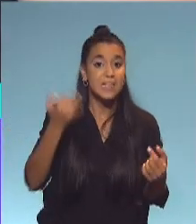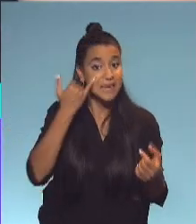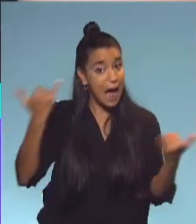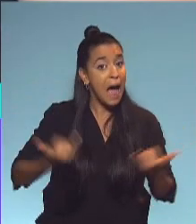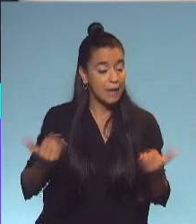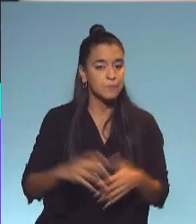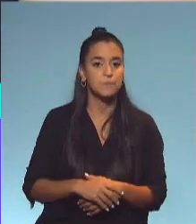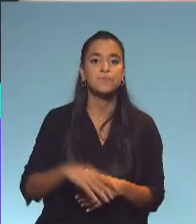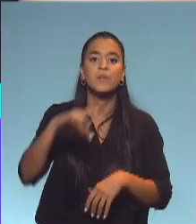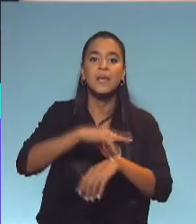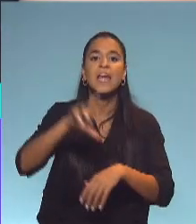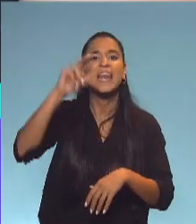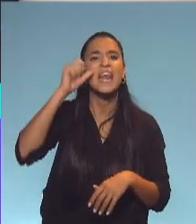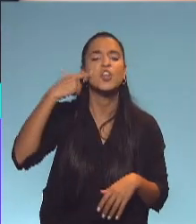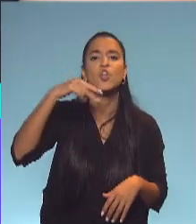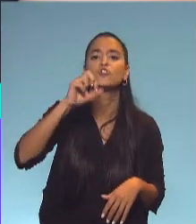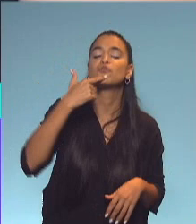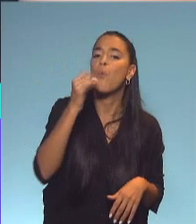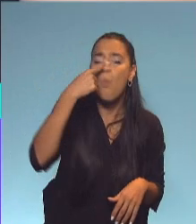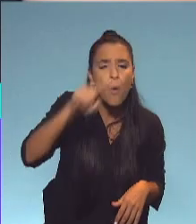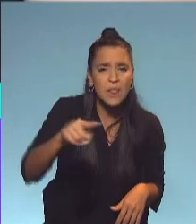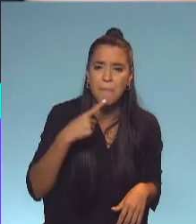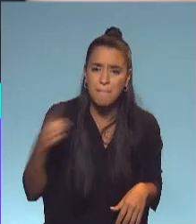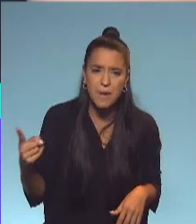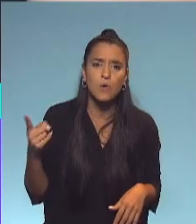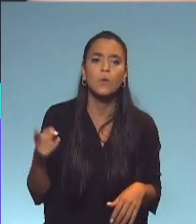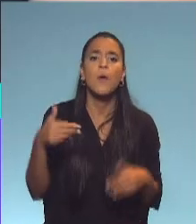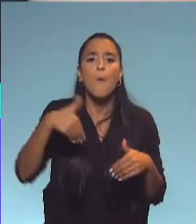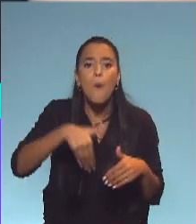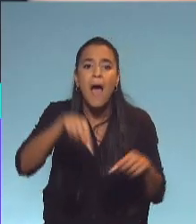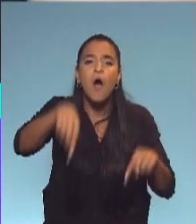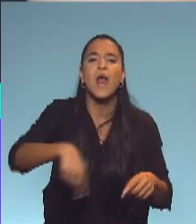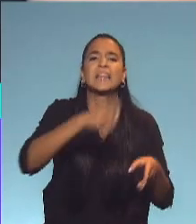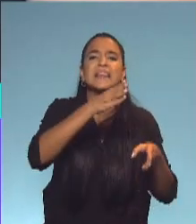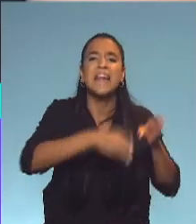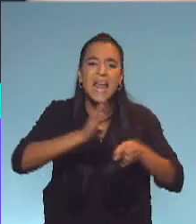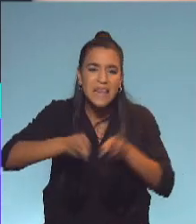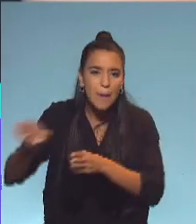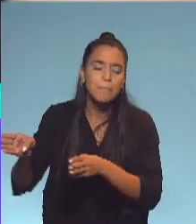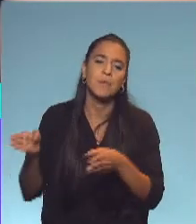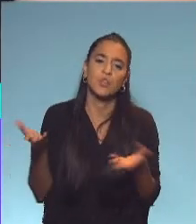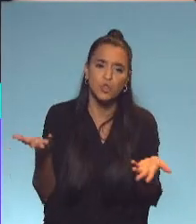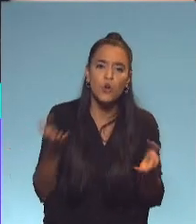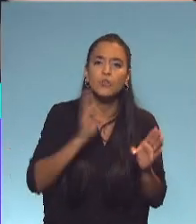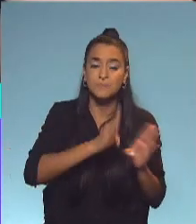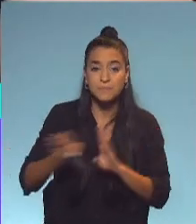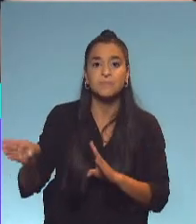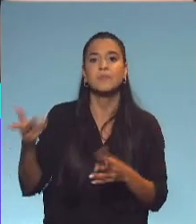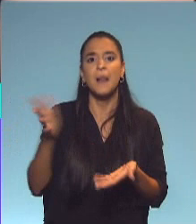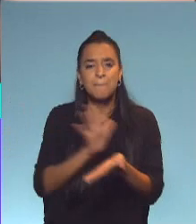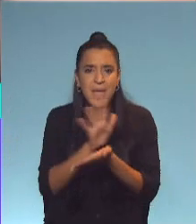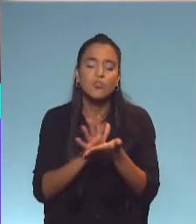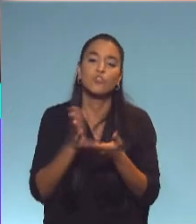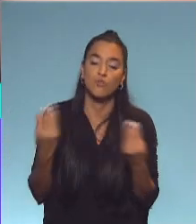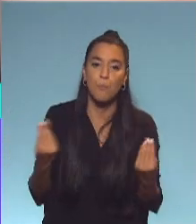haciendo. Doctora Reynoso, una última preguntita para entrar en el espectro de los tratamientos o el abordaje, los tratamientos paliativos, ¿no?,